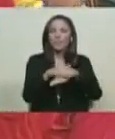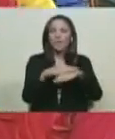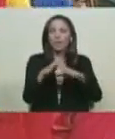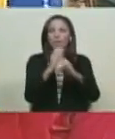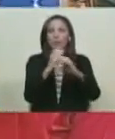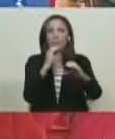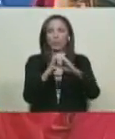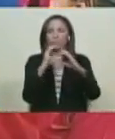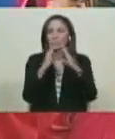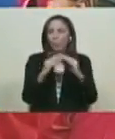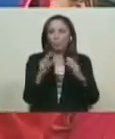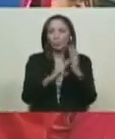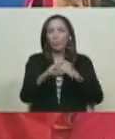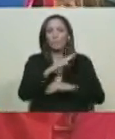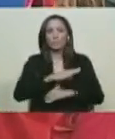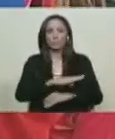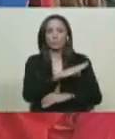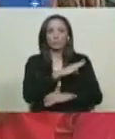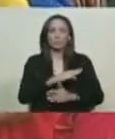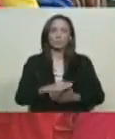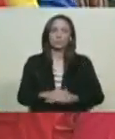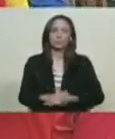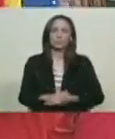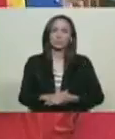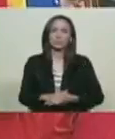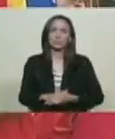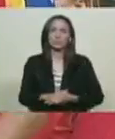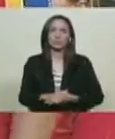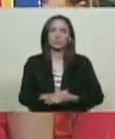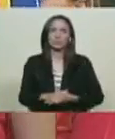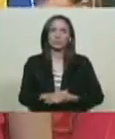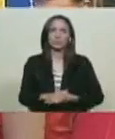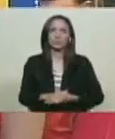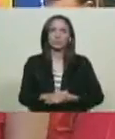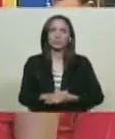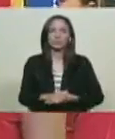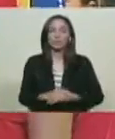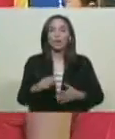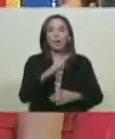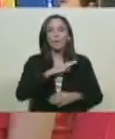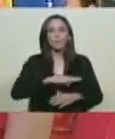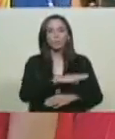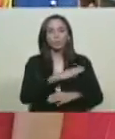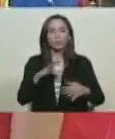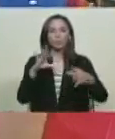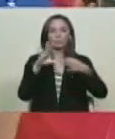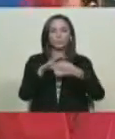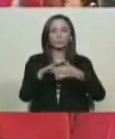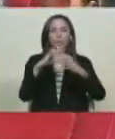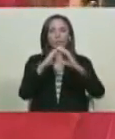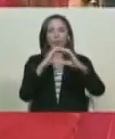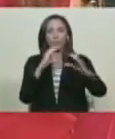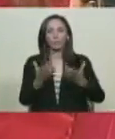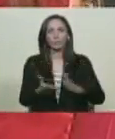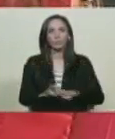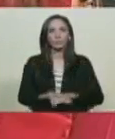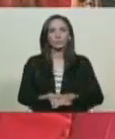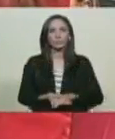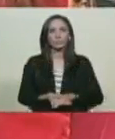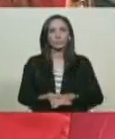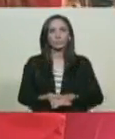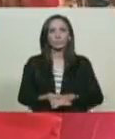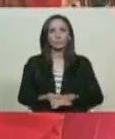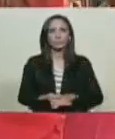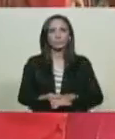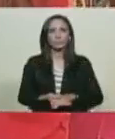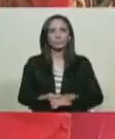porque las misiones y las grandes misiones deben interlazarse con la misión transporte. Pero aún voy más allá y me voy a voltear un poquito aquí